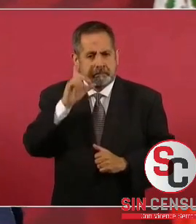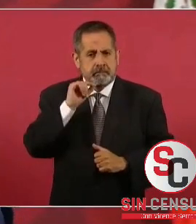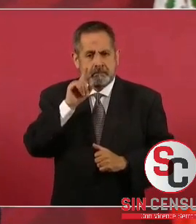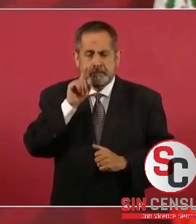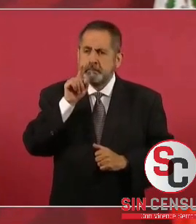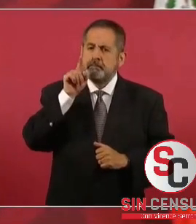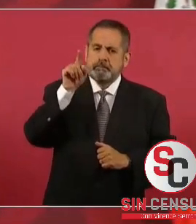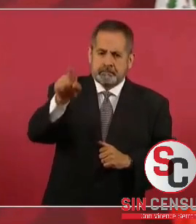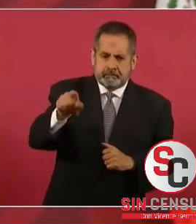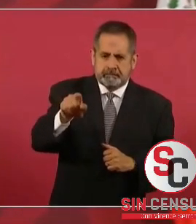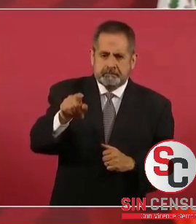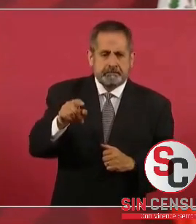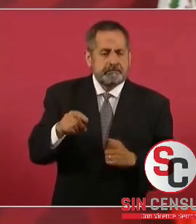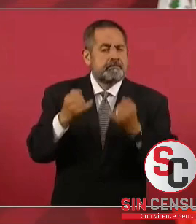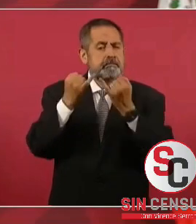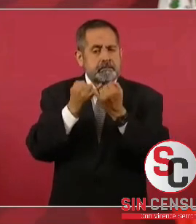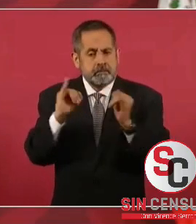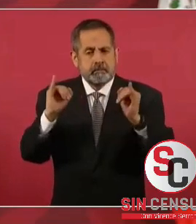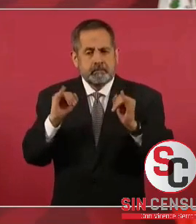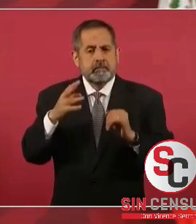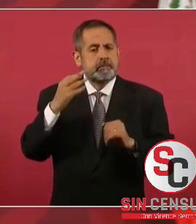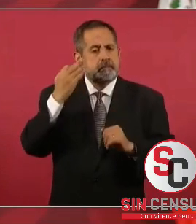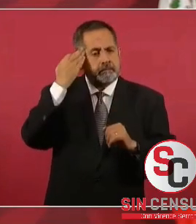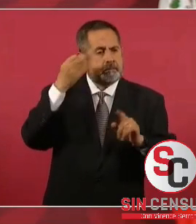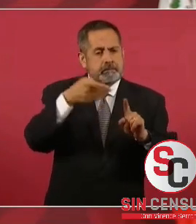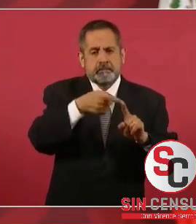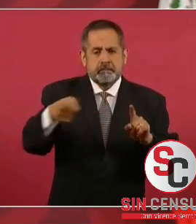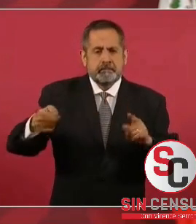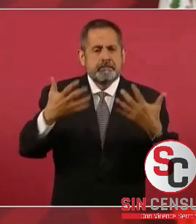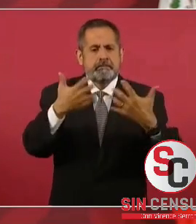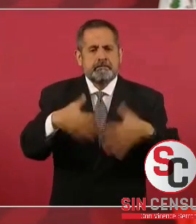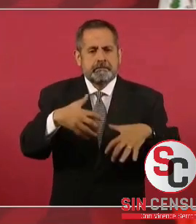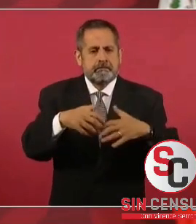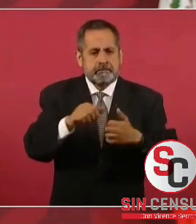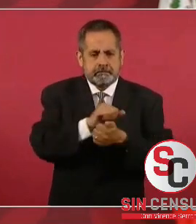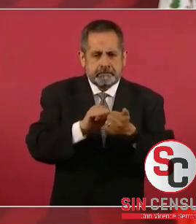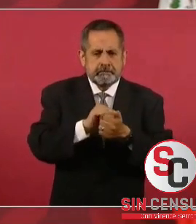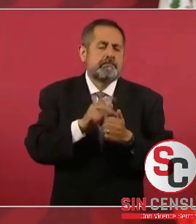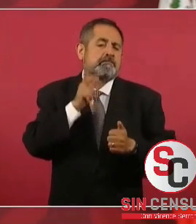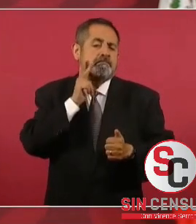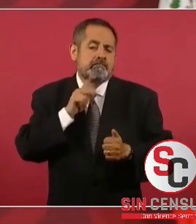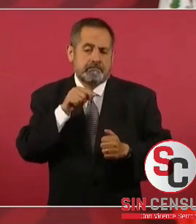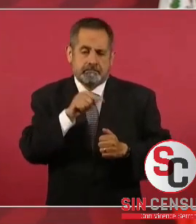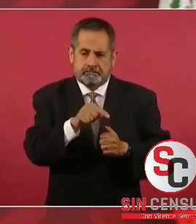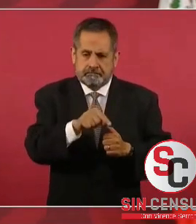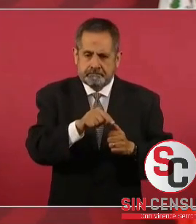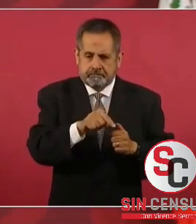la inauguración de la primera etapa de la refinería y